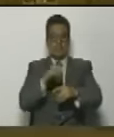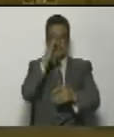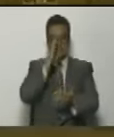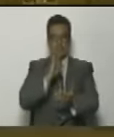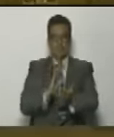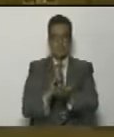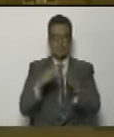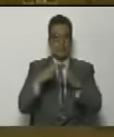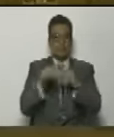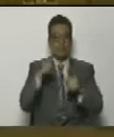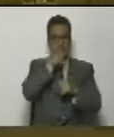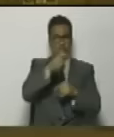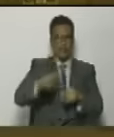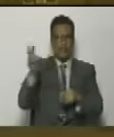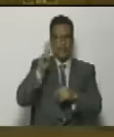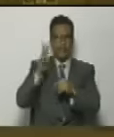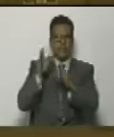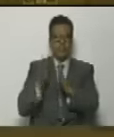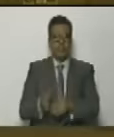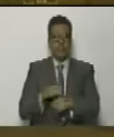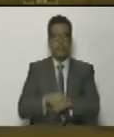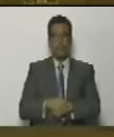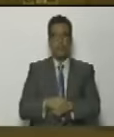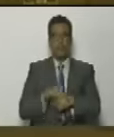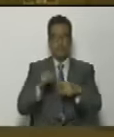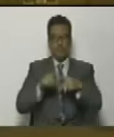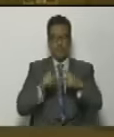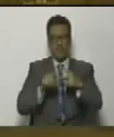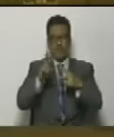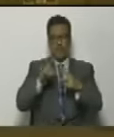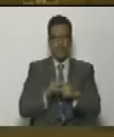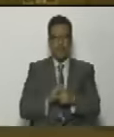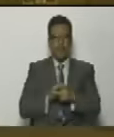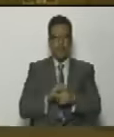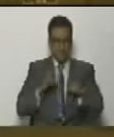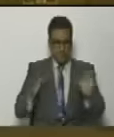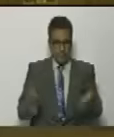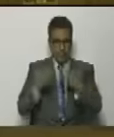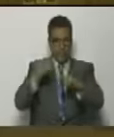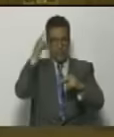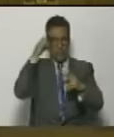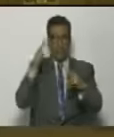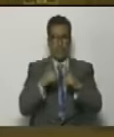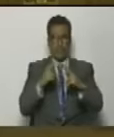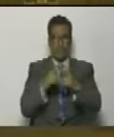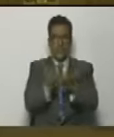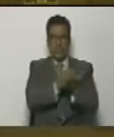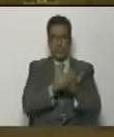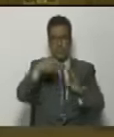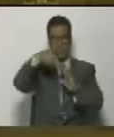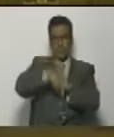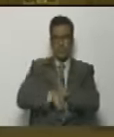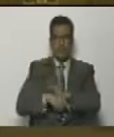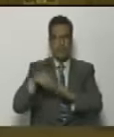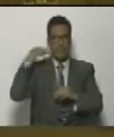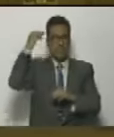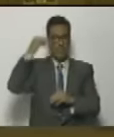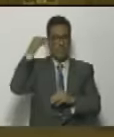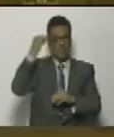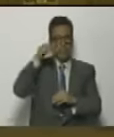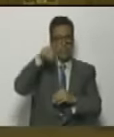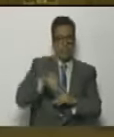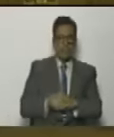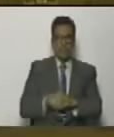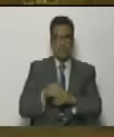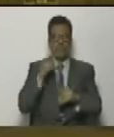fidelidad en todo el pueblo venezolano. Segundo, promover el conocimiento y estudio profundo sobre el pensamiento